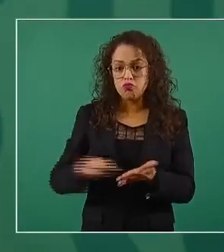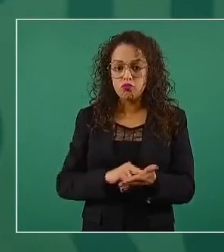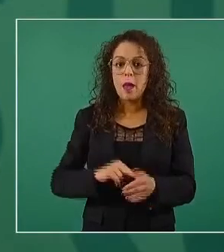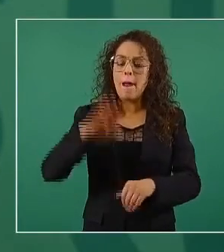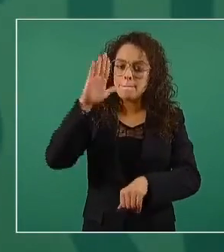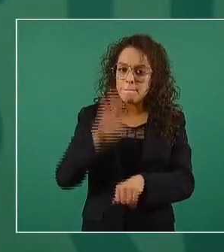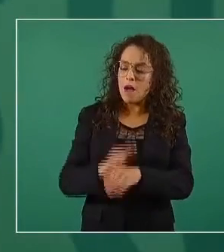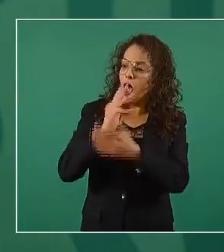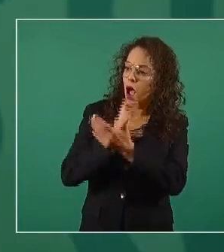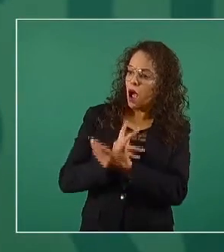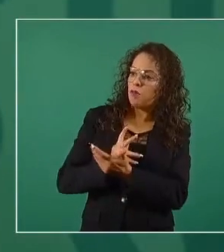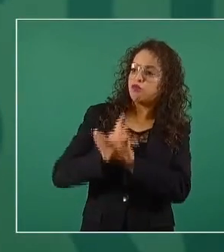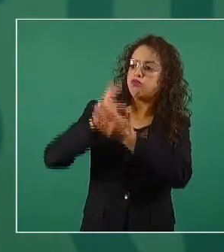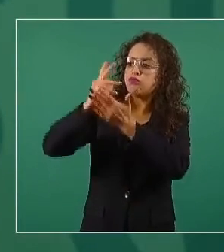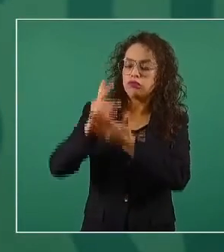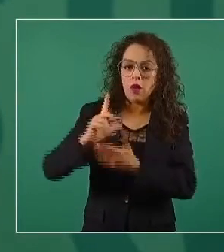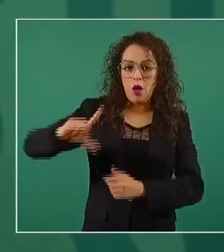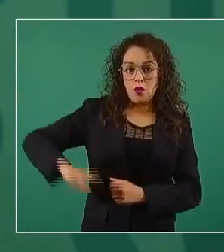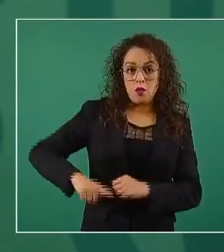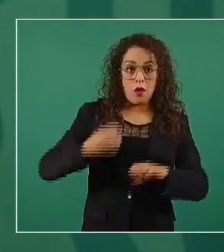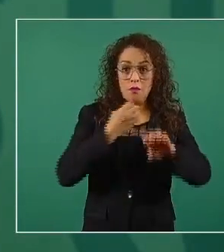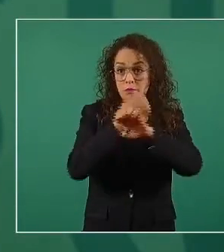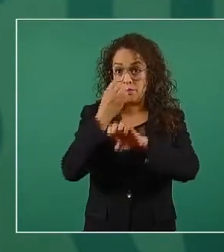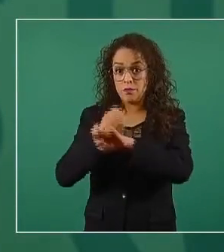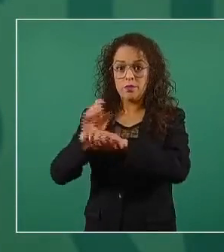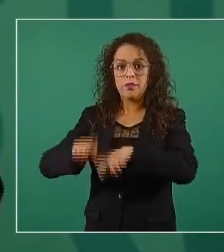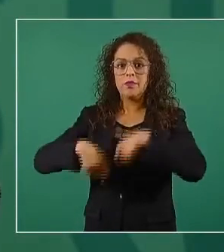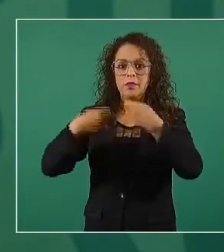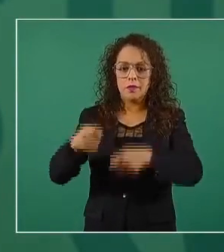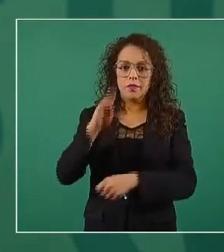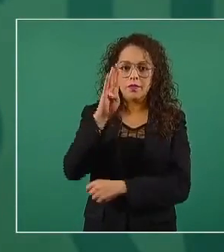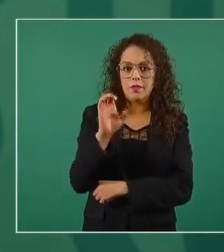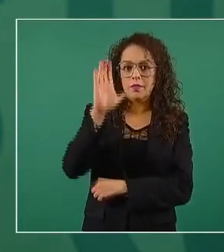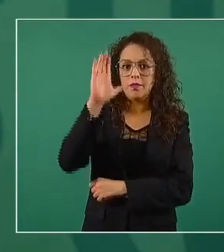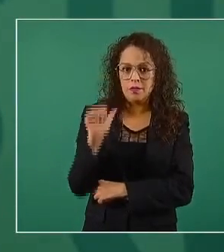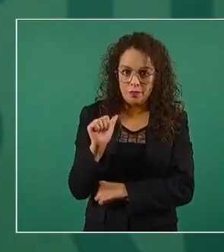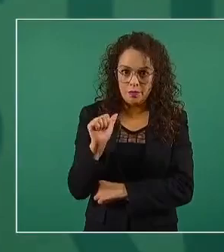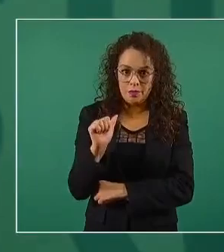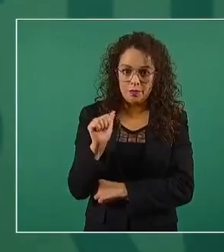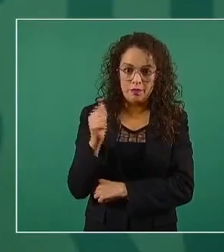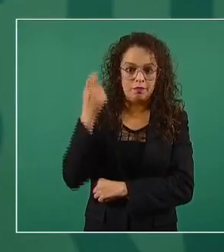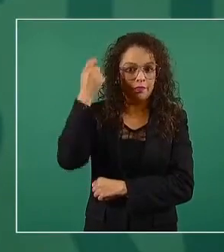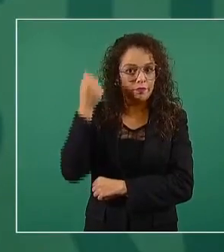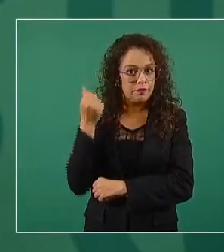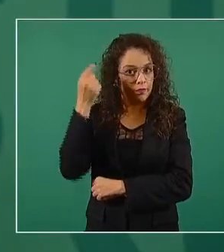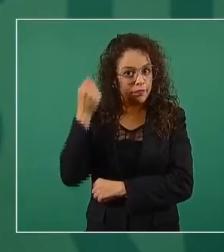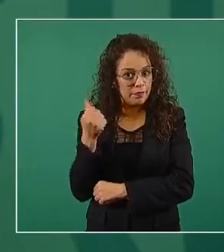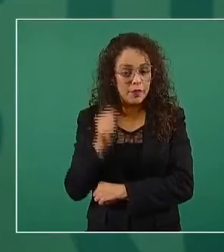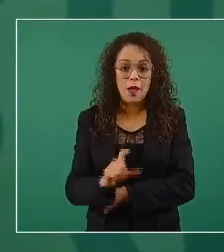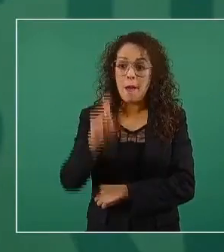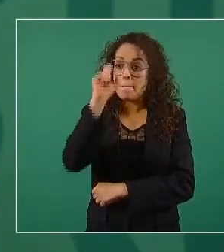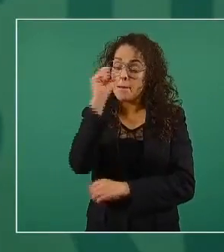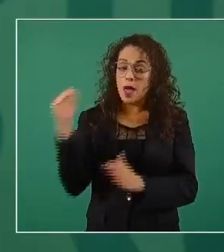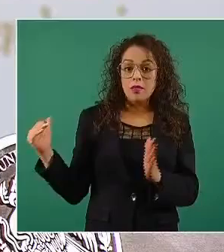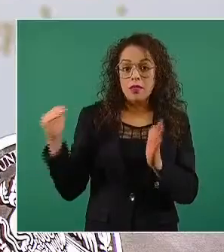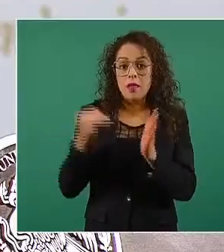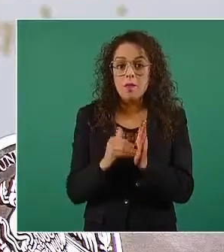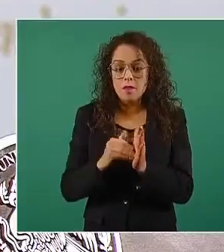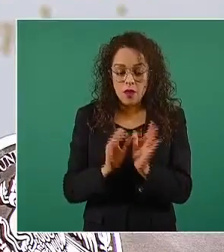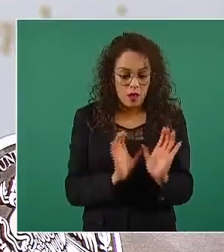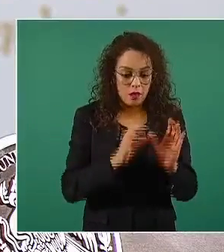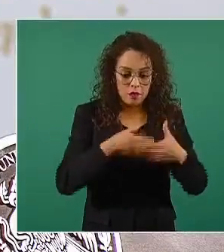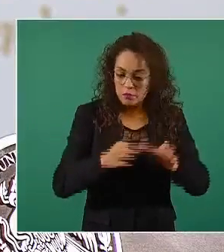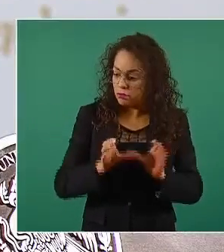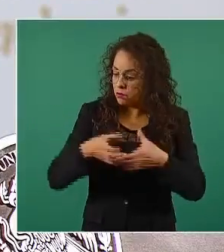becados por los gobiernos estatales y los patronatos locales. A estas 20,000 familias, todas ellas de